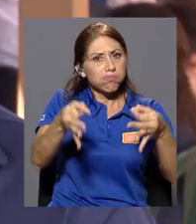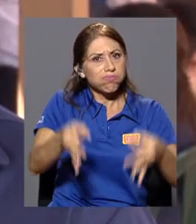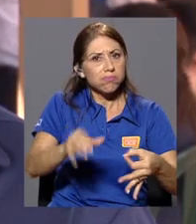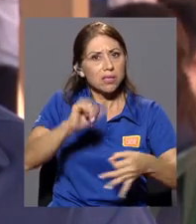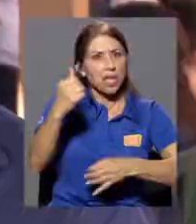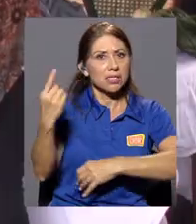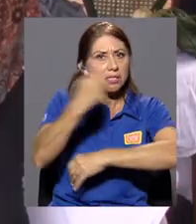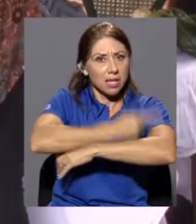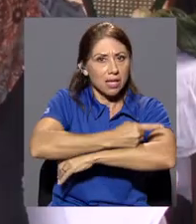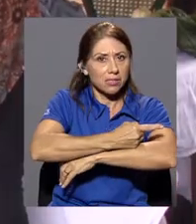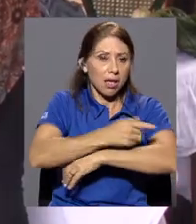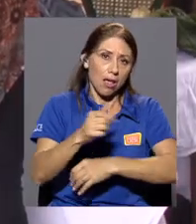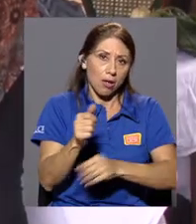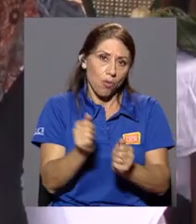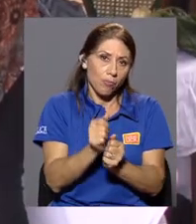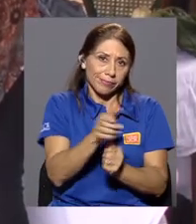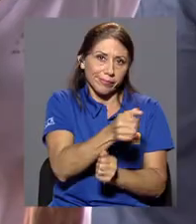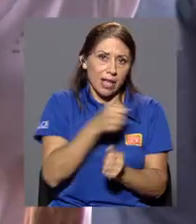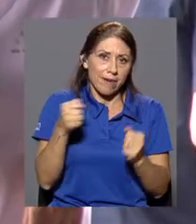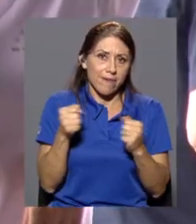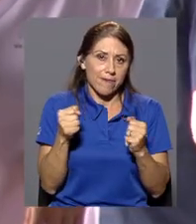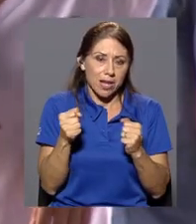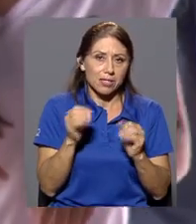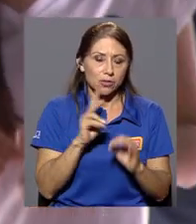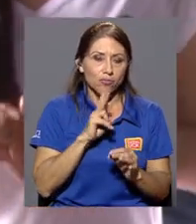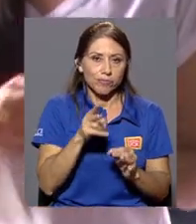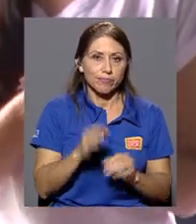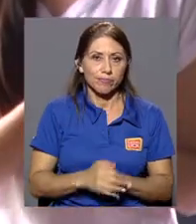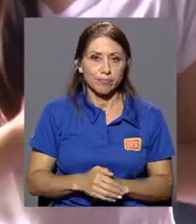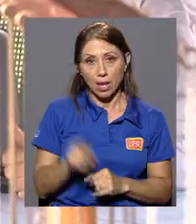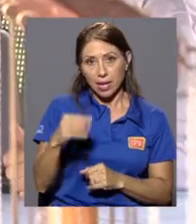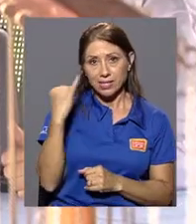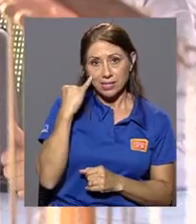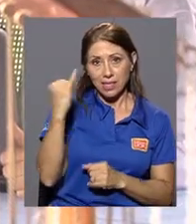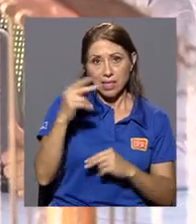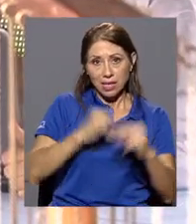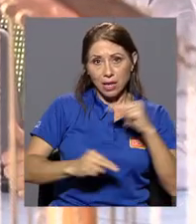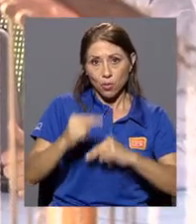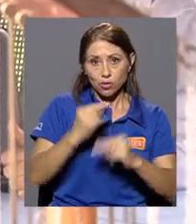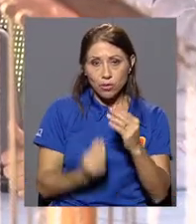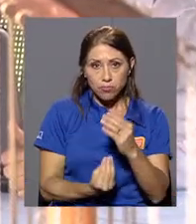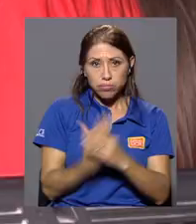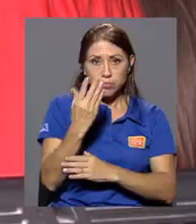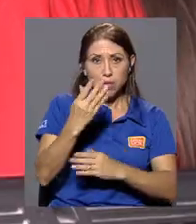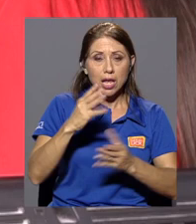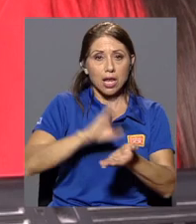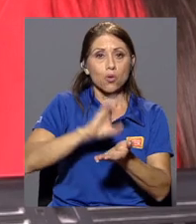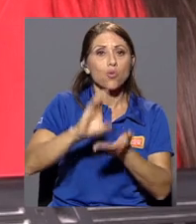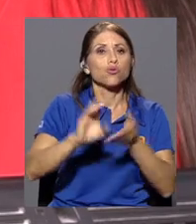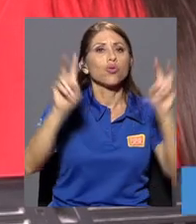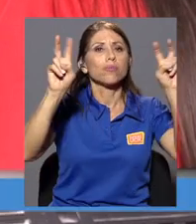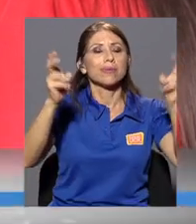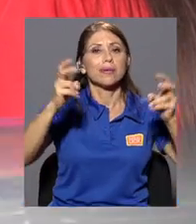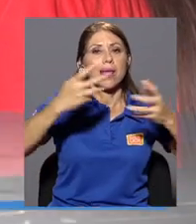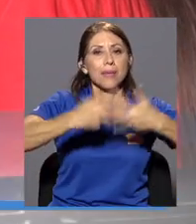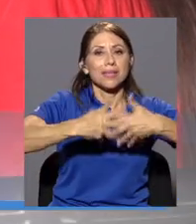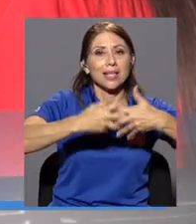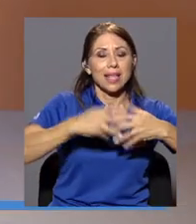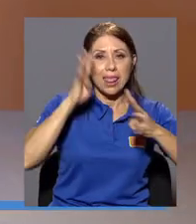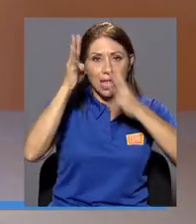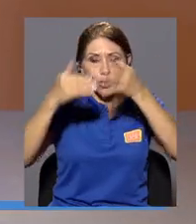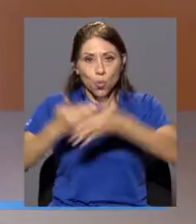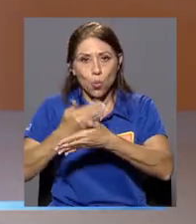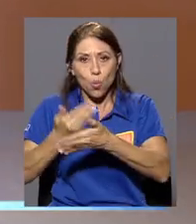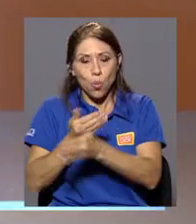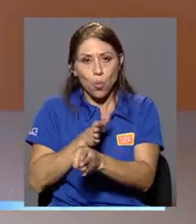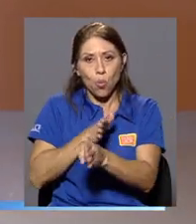mediante refrigeración, ¿verdad? Estas ideas de negocio surgen en el curso de Empresarialidad e Innovación de la carrera de